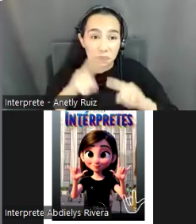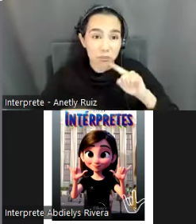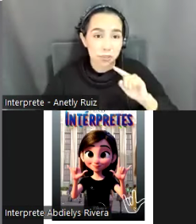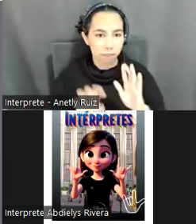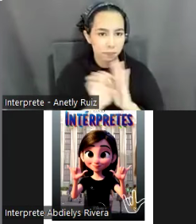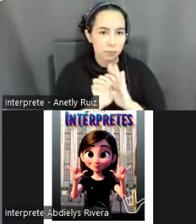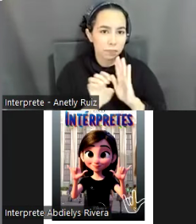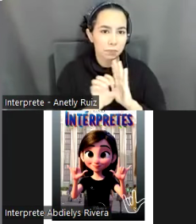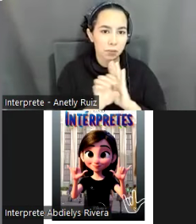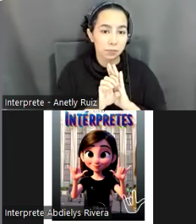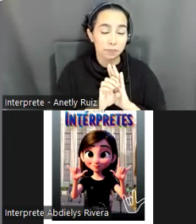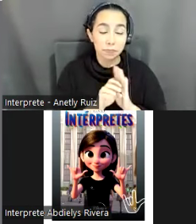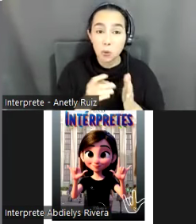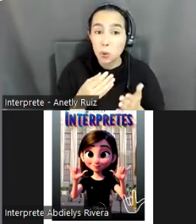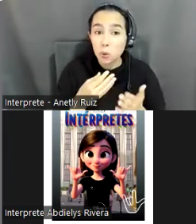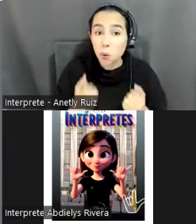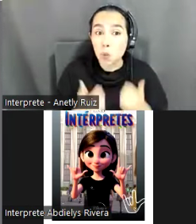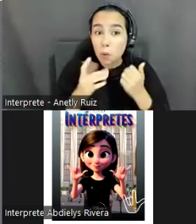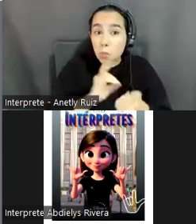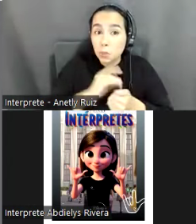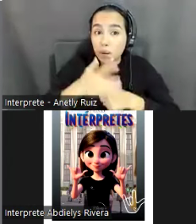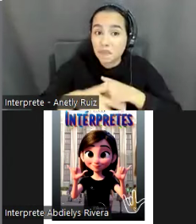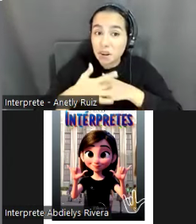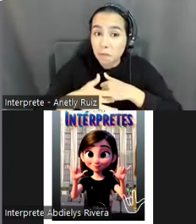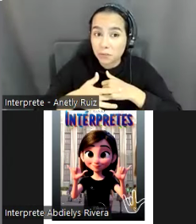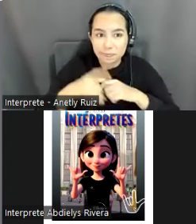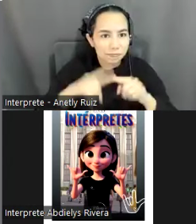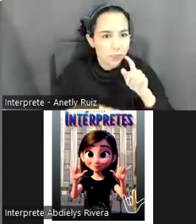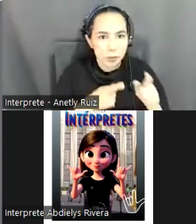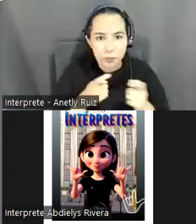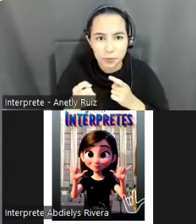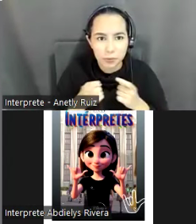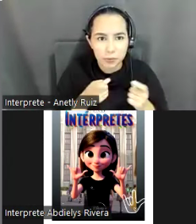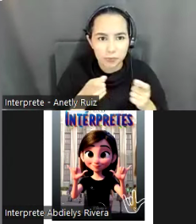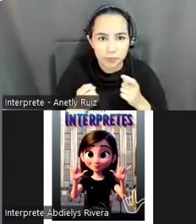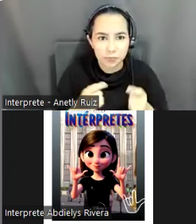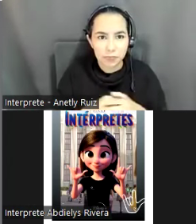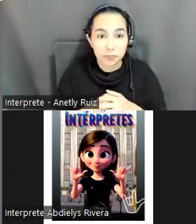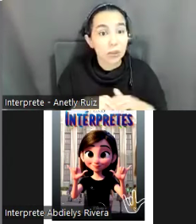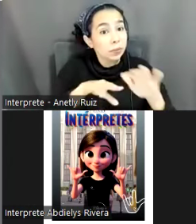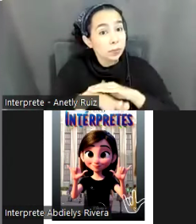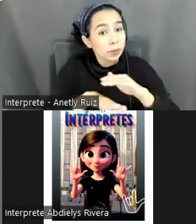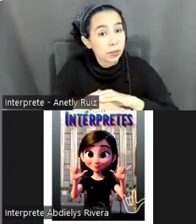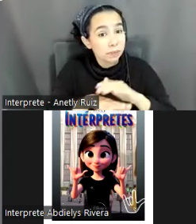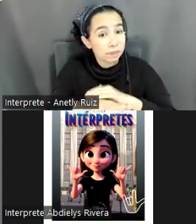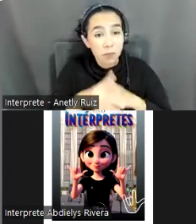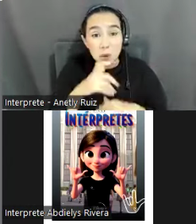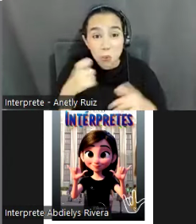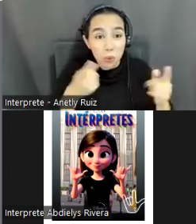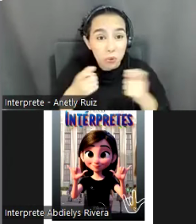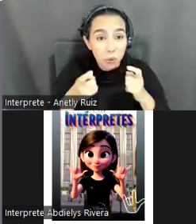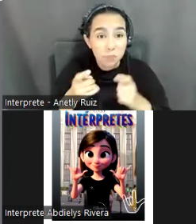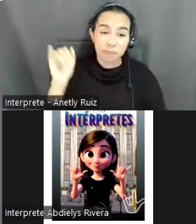términos de los proveedores. Y la accesibilidad en términos de los proveedores depende mucho de la aseguradora médica, depende mucho del plan de